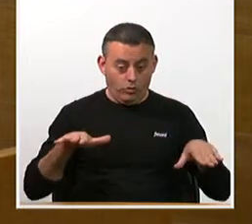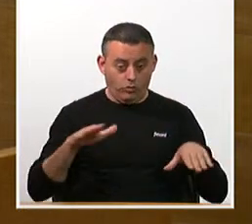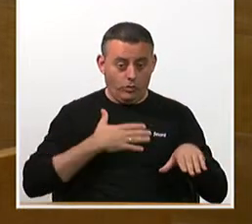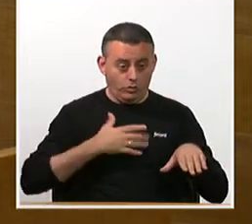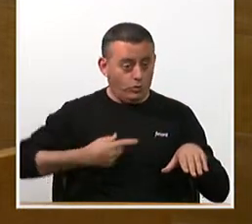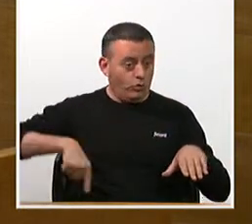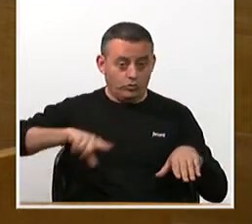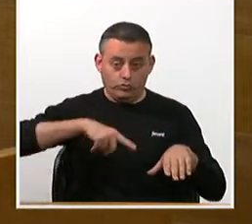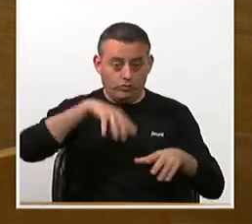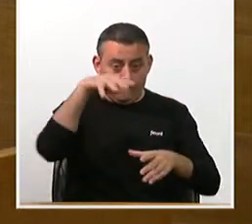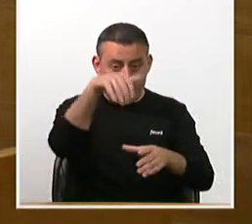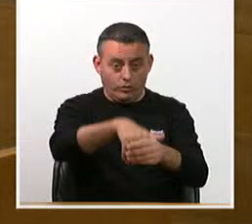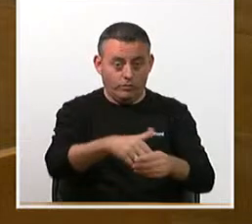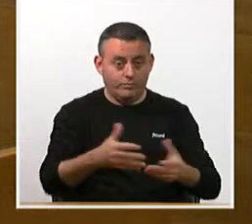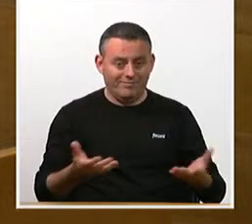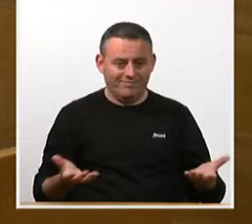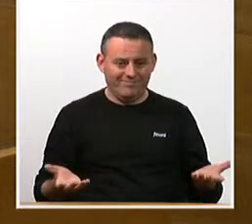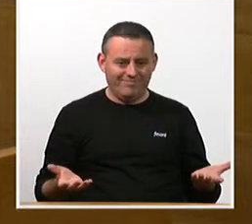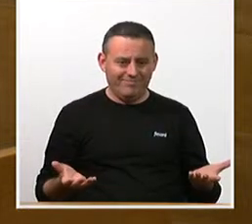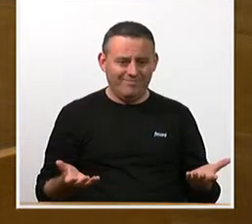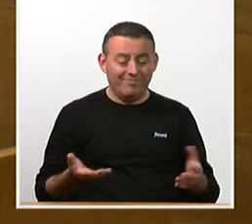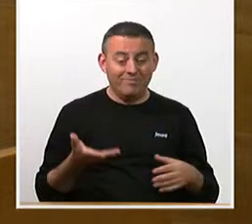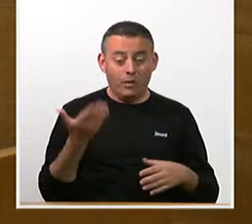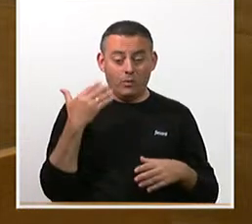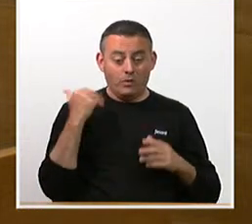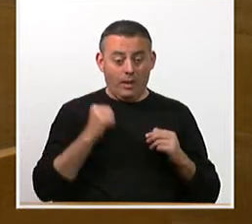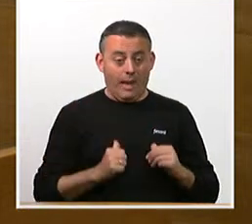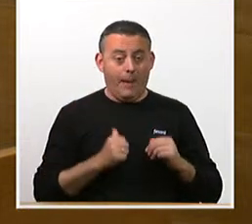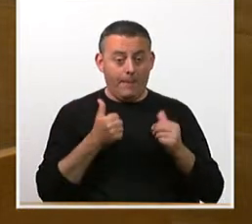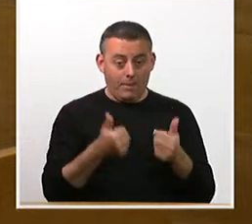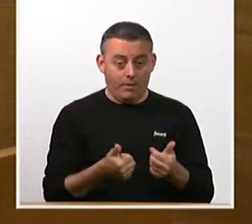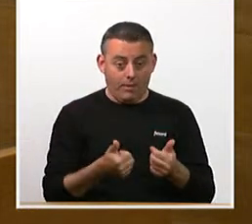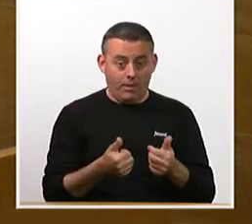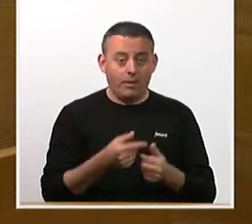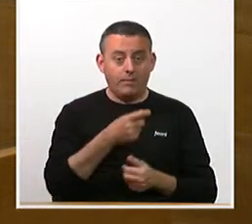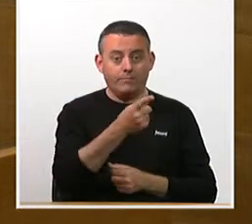educ va dear